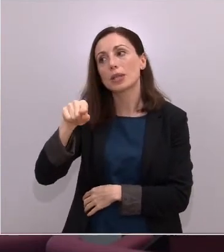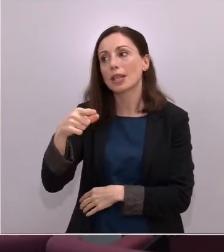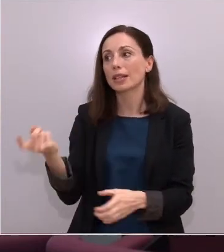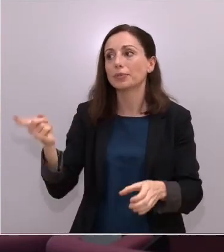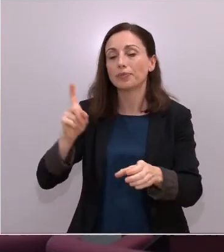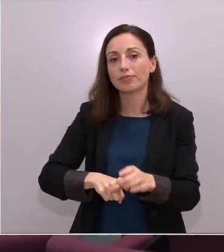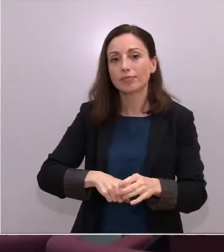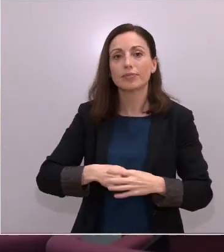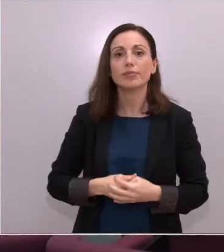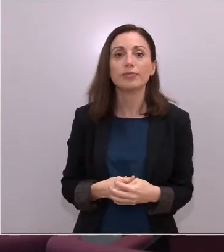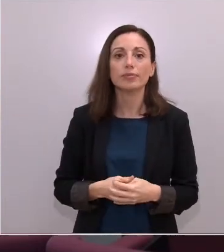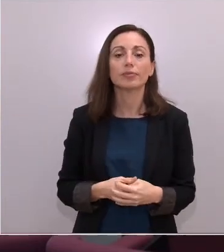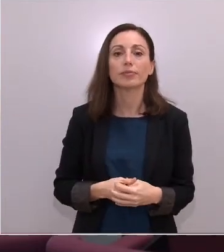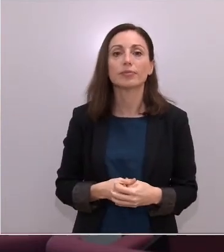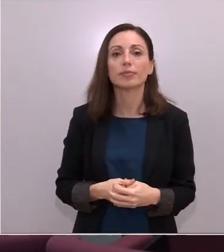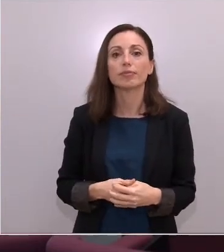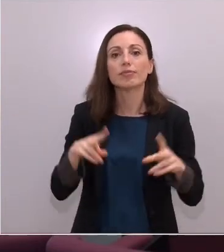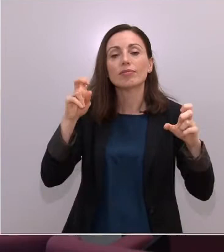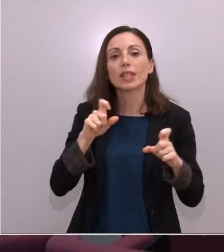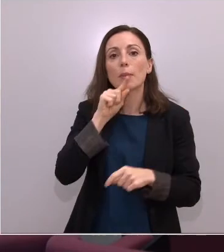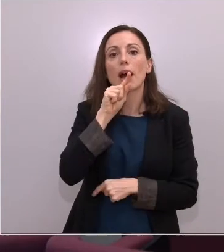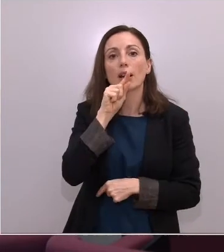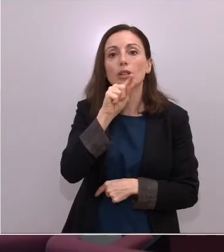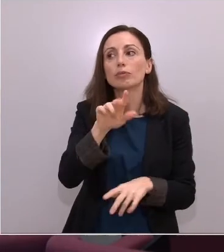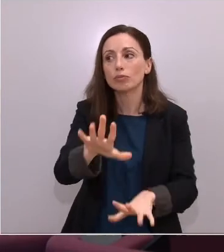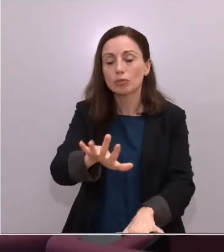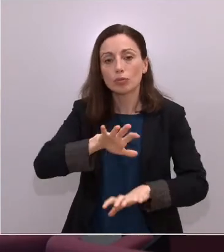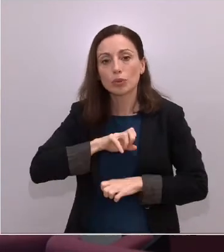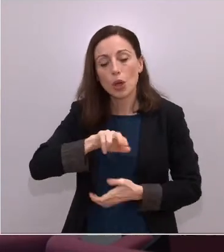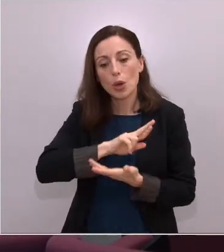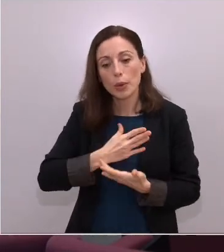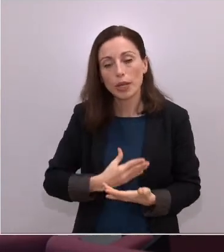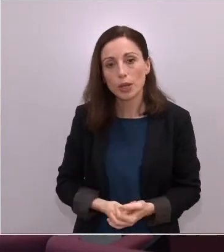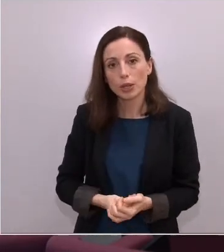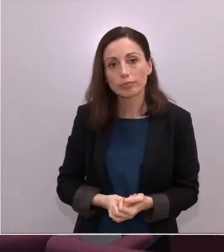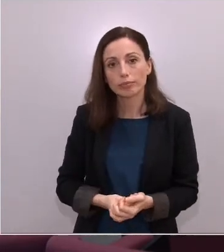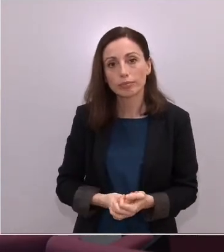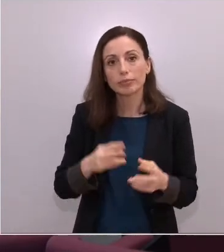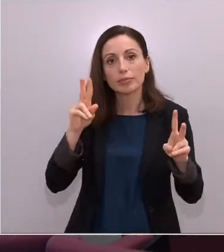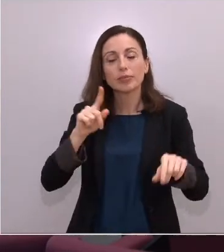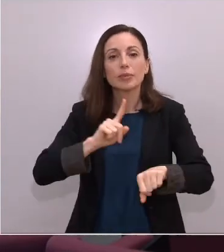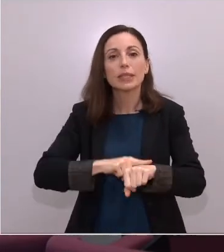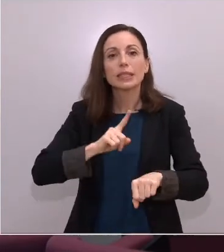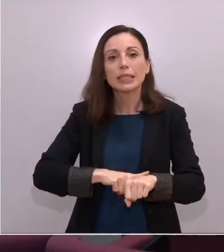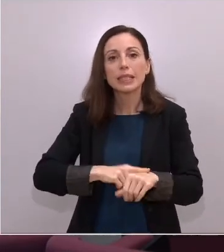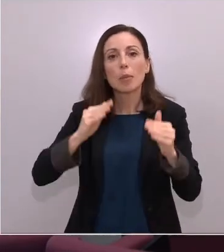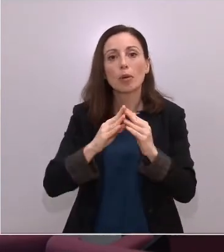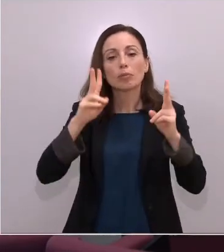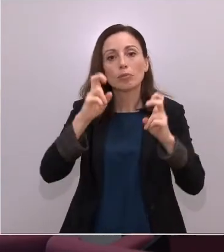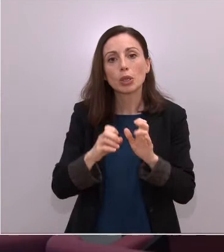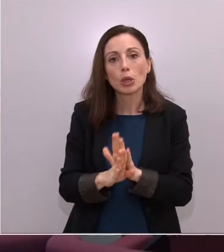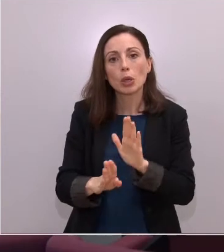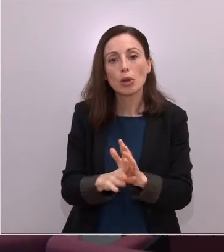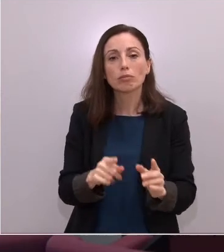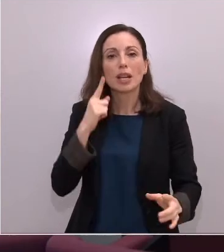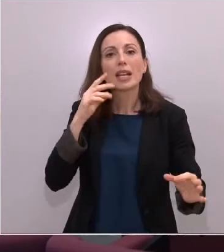de limitar más la actividad laboral para contener los contagios, ¿querría el Gobierno de Murcia mantener durante más tiempo el confinamiento domiciliario para evitar